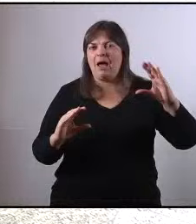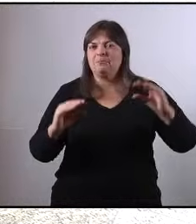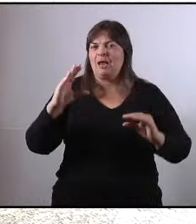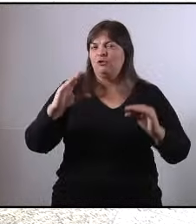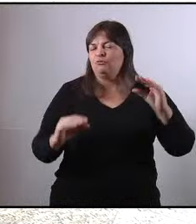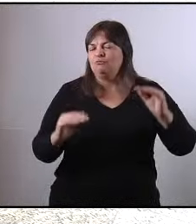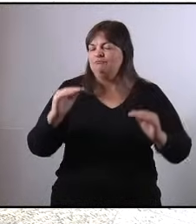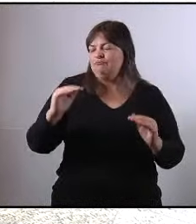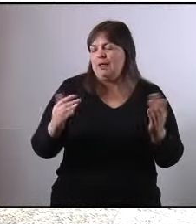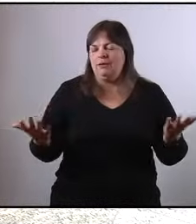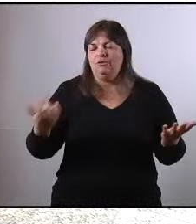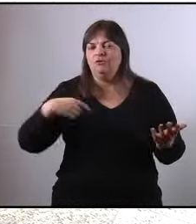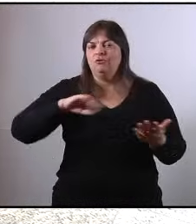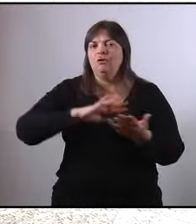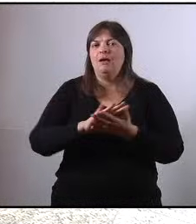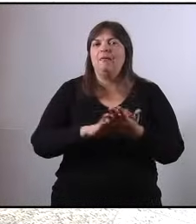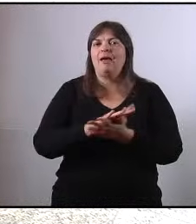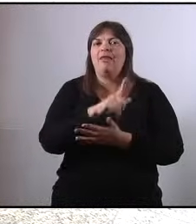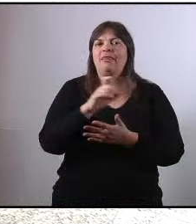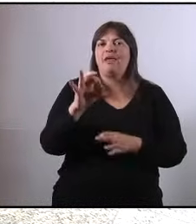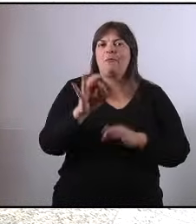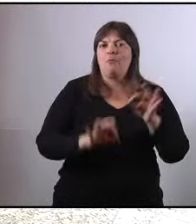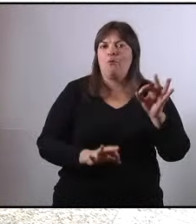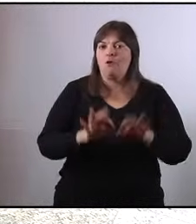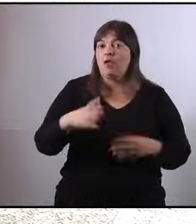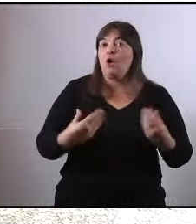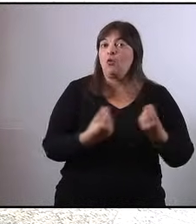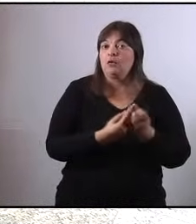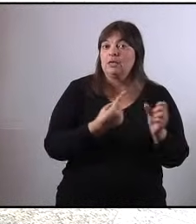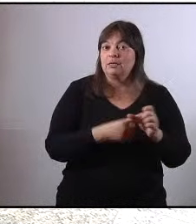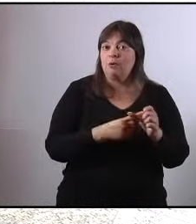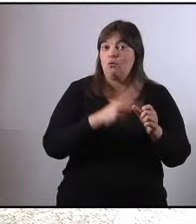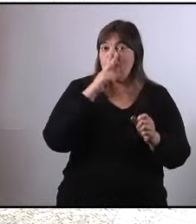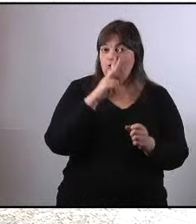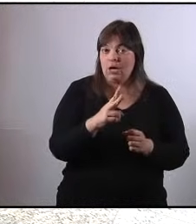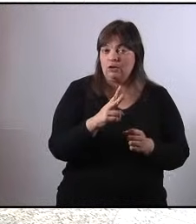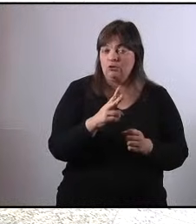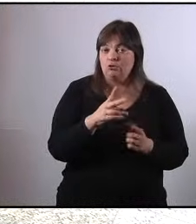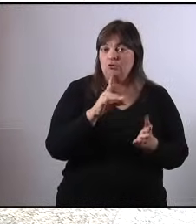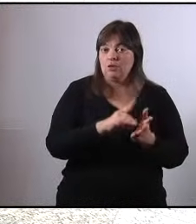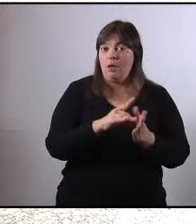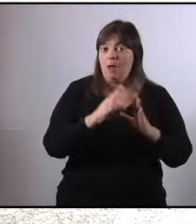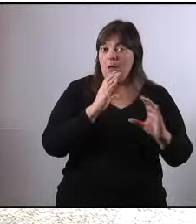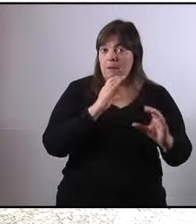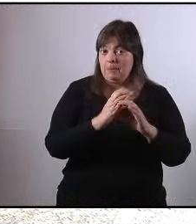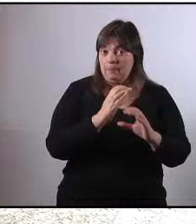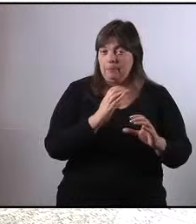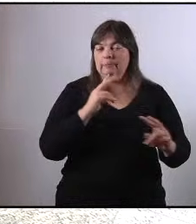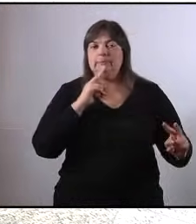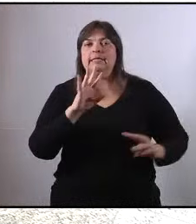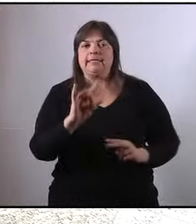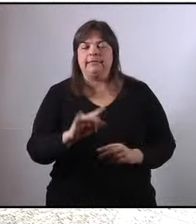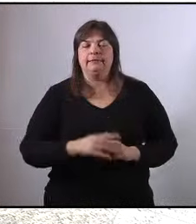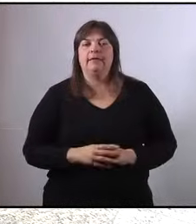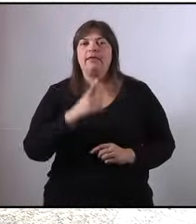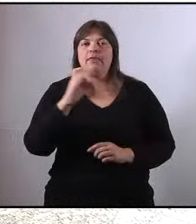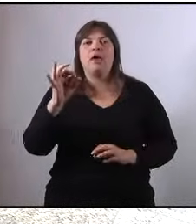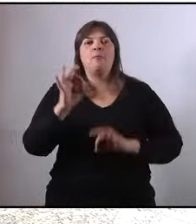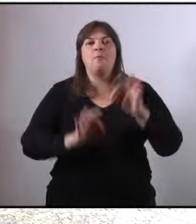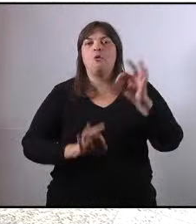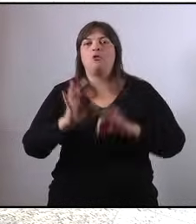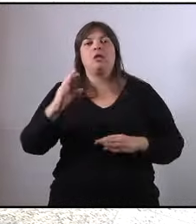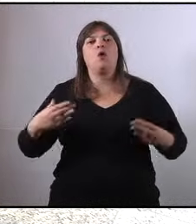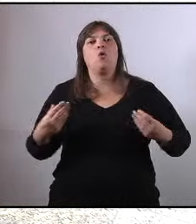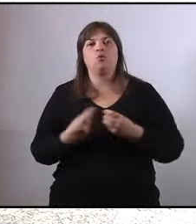menos. Aquí estamos hablando de que el 100% lo pone la Junta durante 2 años para el servicio de autobús. Eso es. 100%